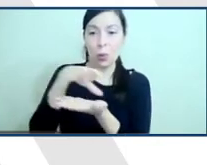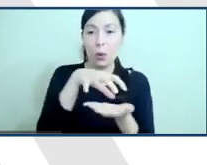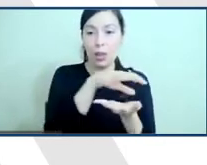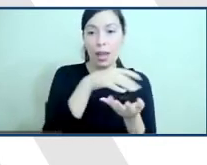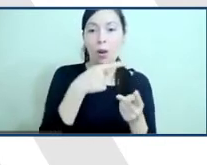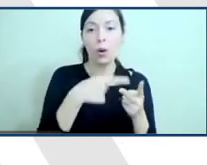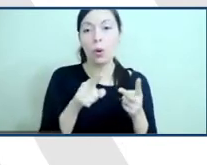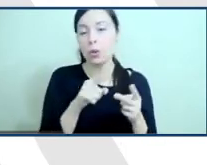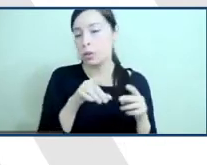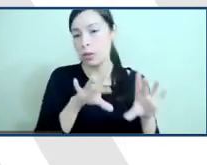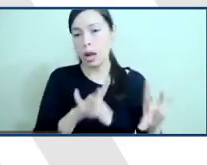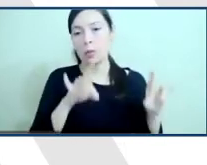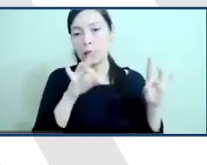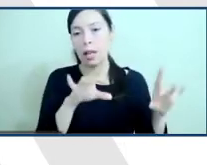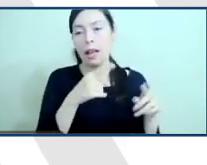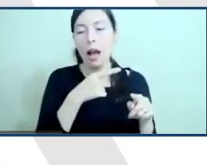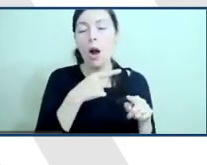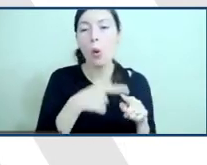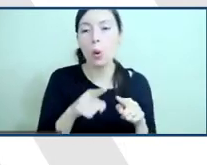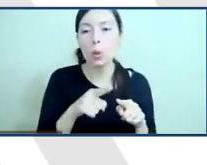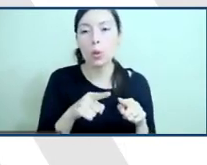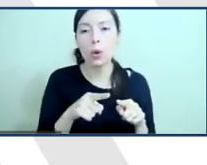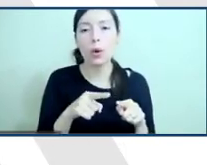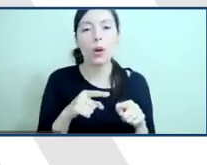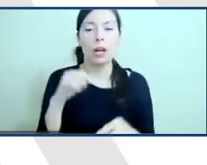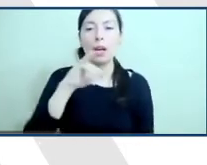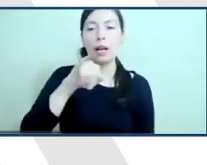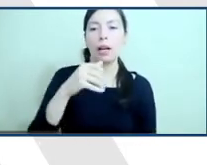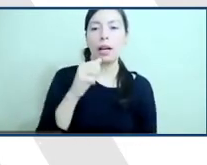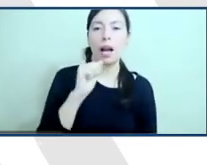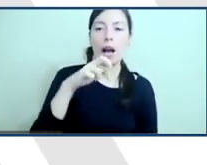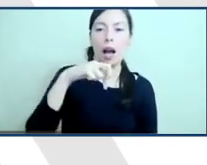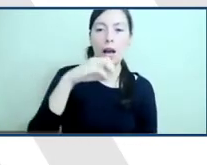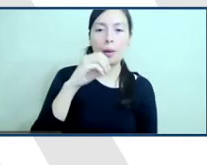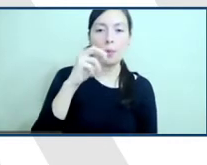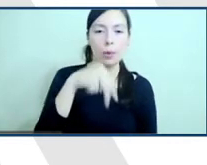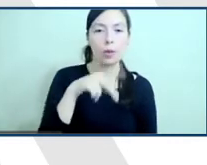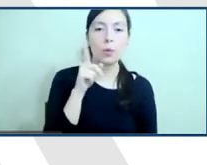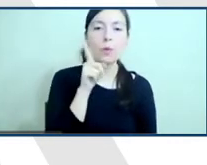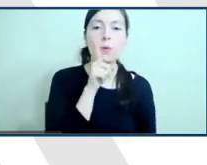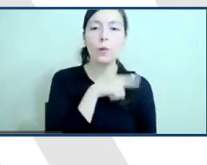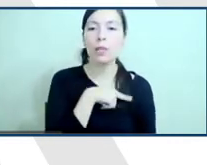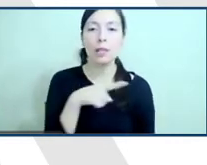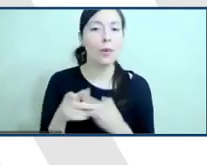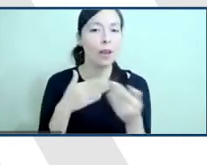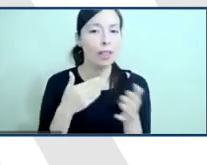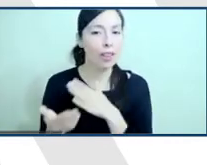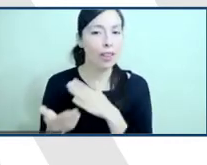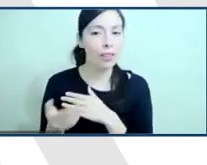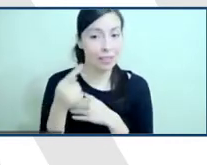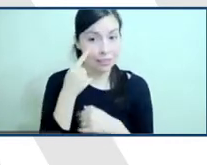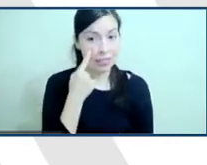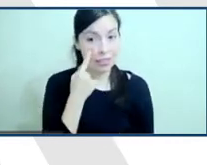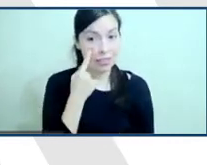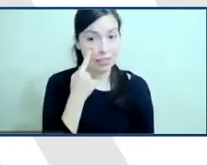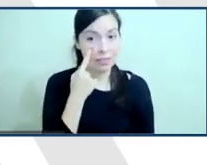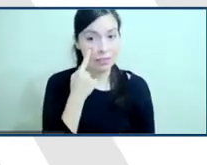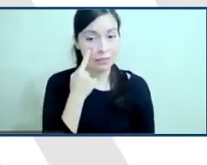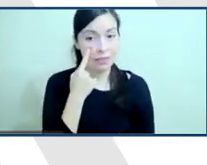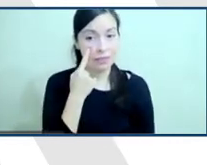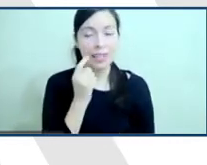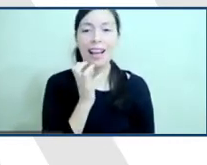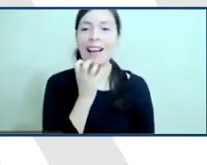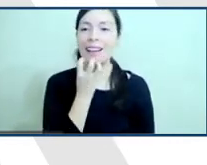en Japón, etc. ¿Ya? Y el último, fíjense de dónde es, de